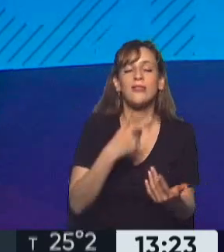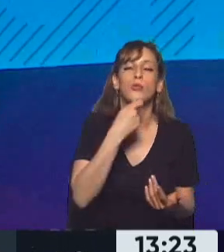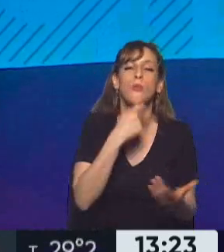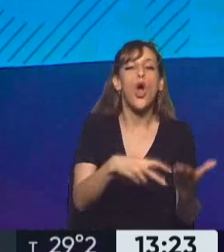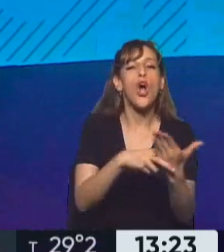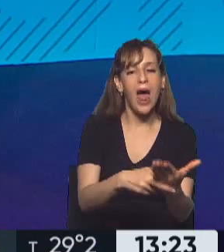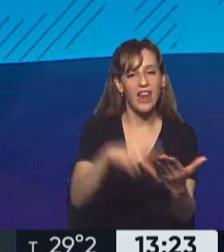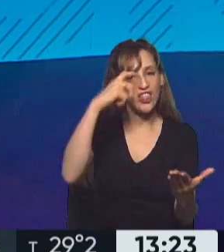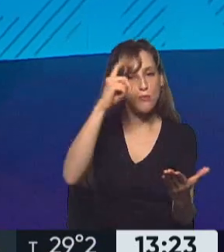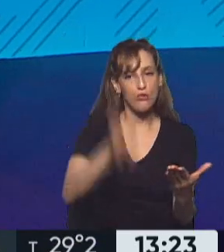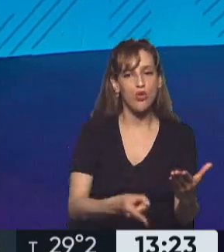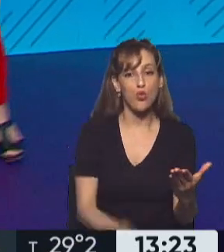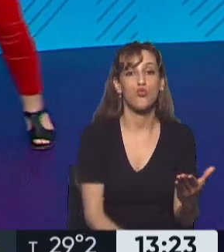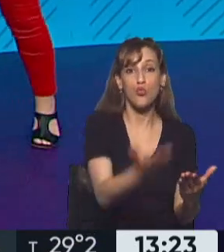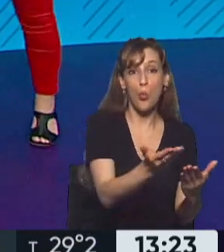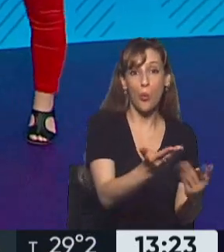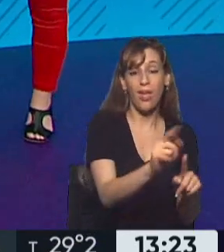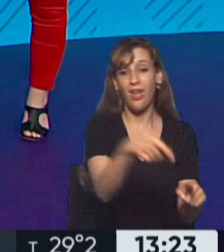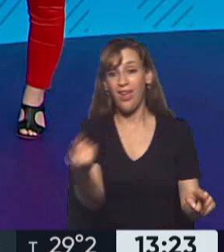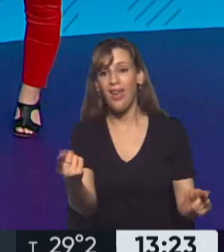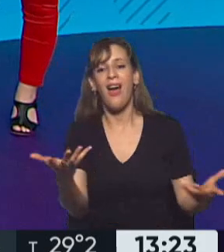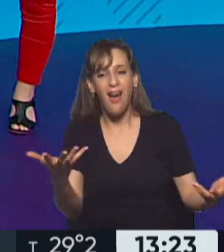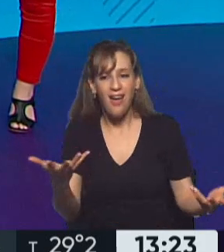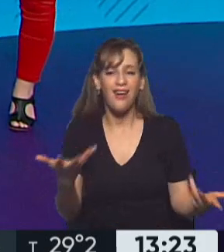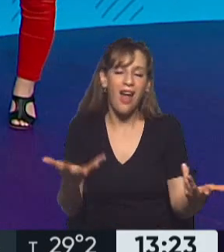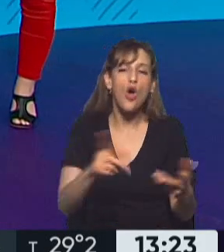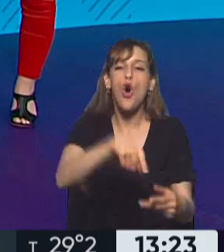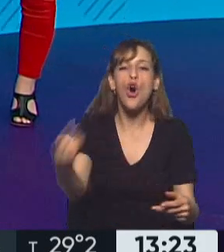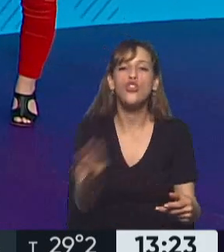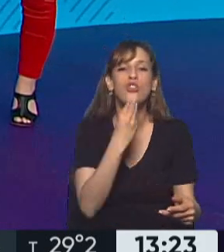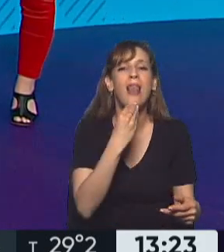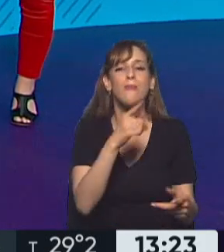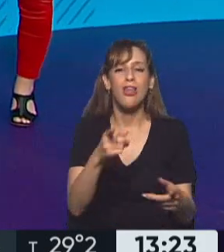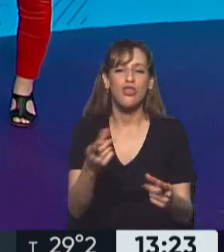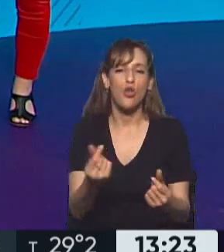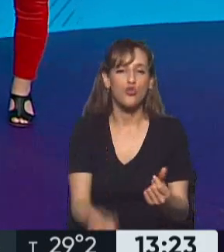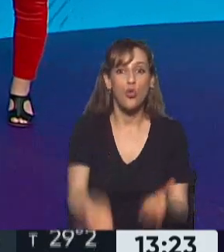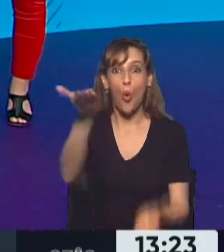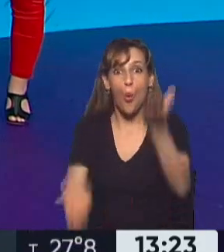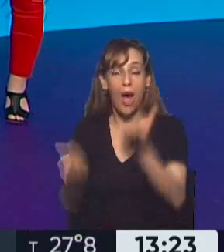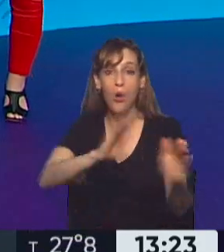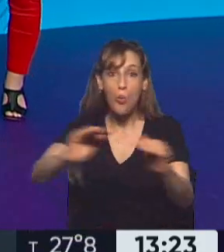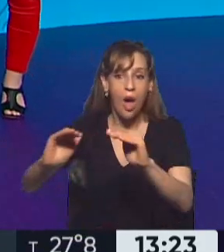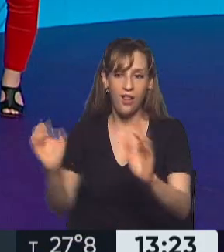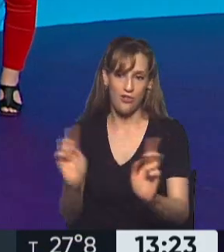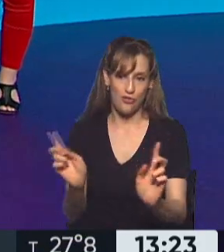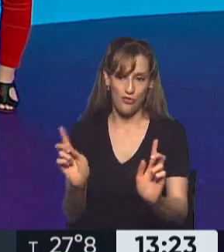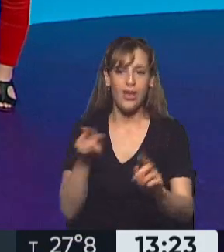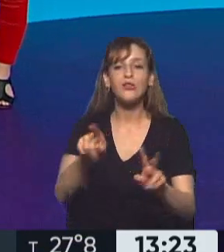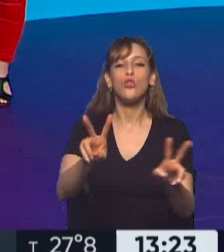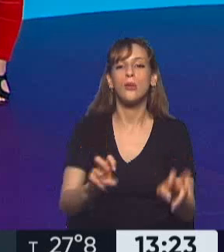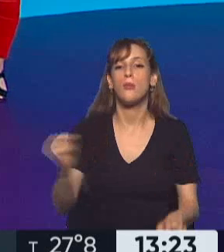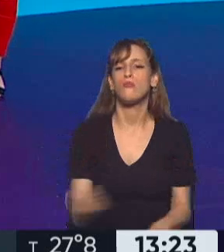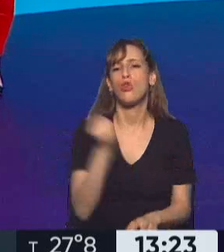y significa tanto en el rubro alimentos, evidentemente ha habido otros alimentos que no han aumentado tanto. Es un dato para seguir de cerca porque Argentina tiene